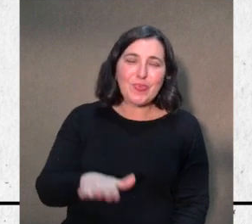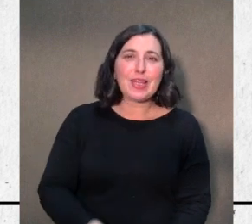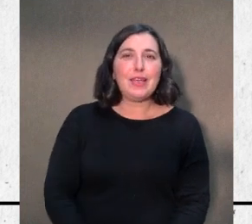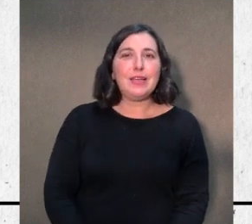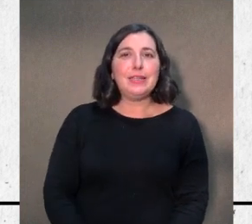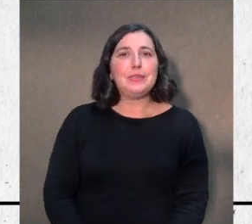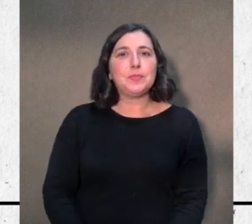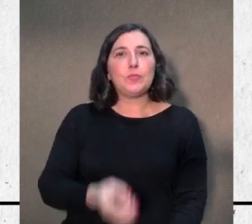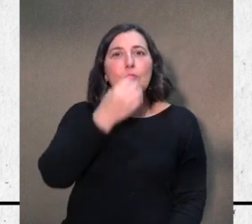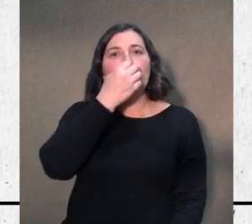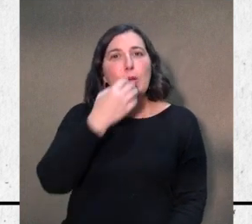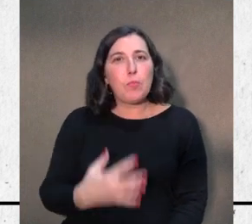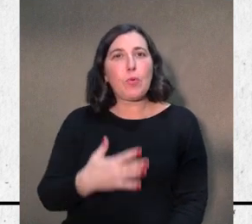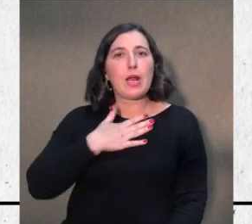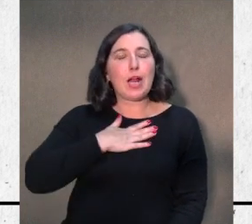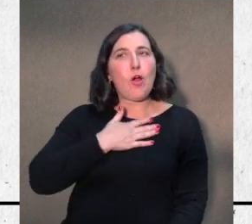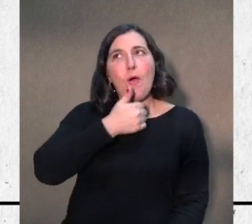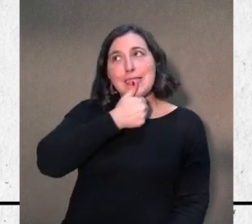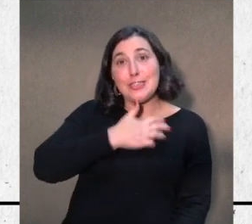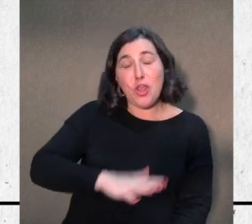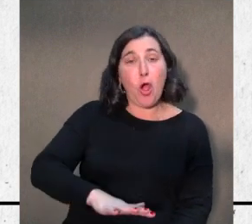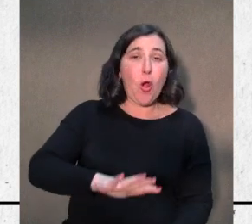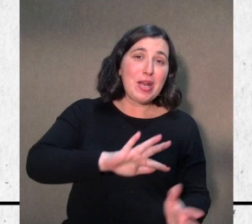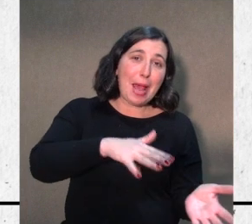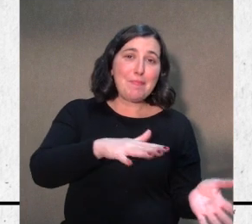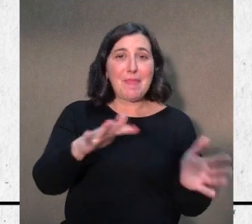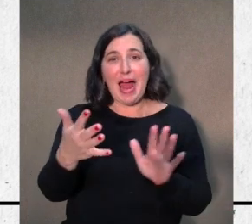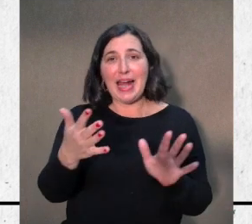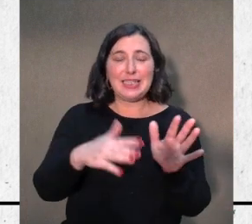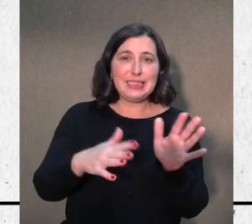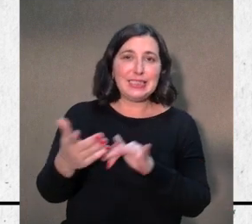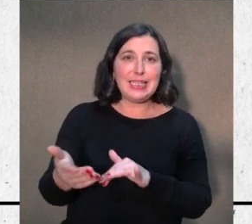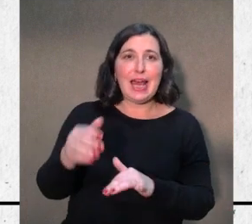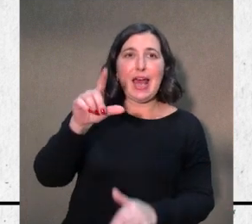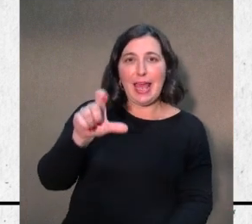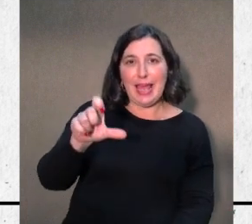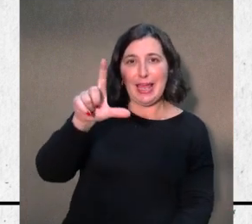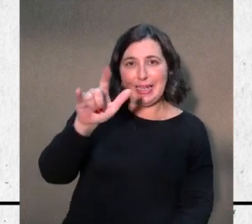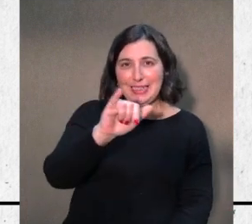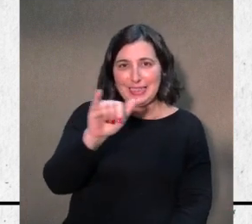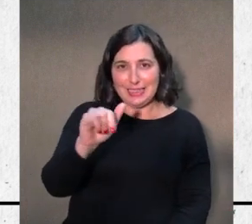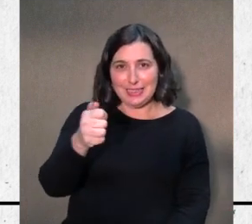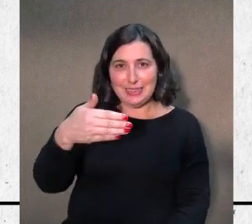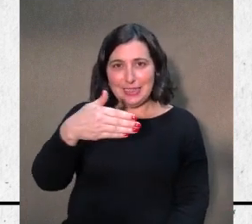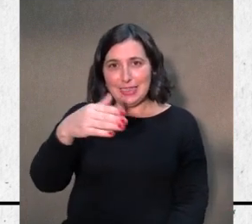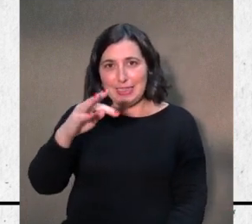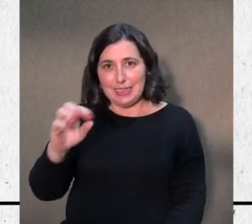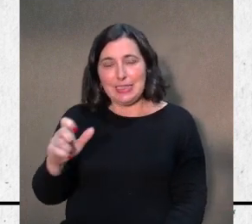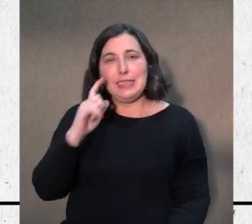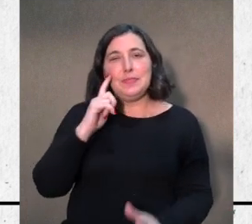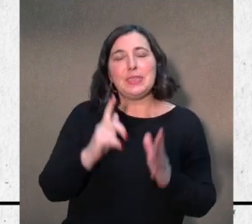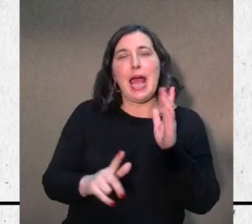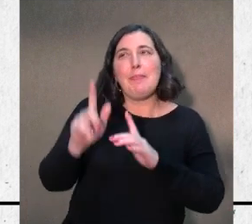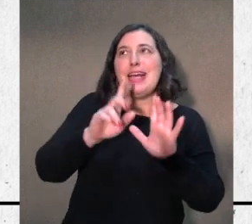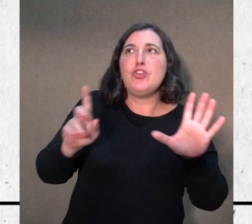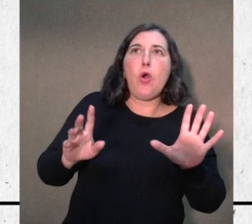Isis, pero de repente no tan con tanta densidad de músicos, ¿no? Mi padre era el solista de trompeta de la